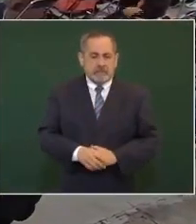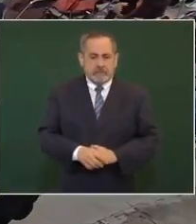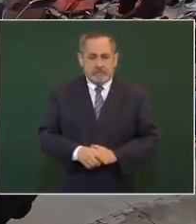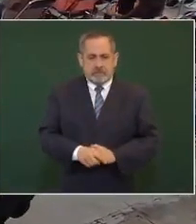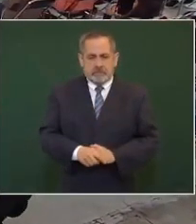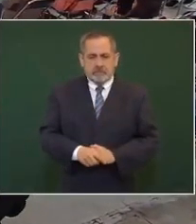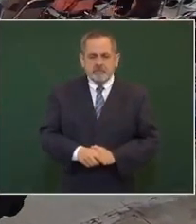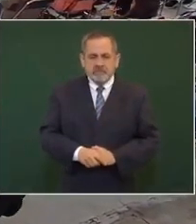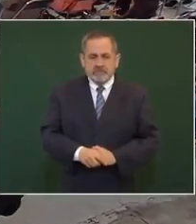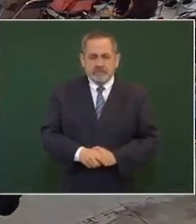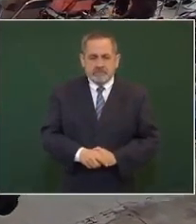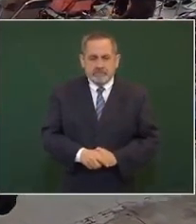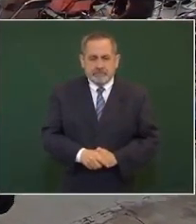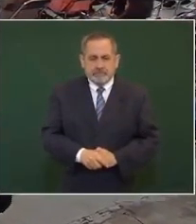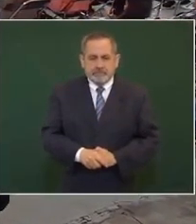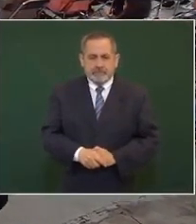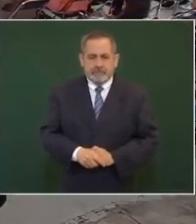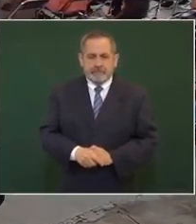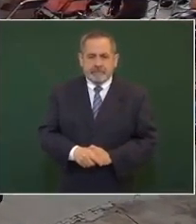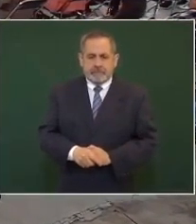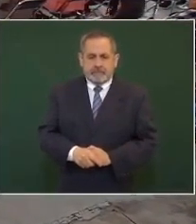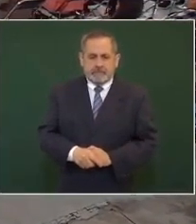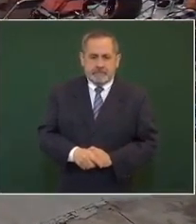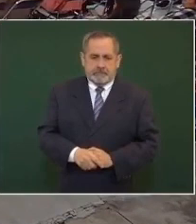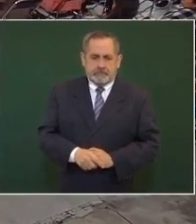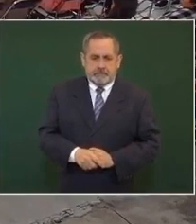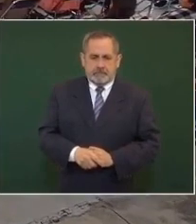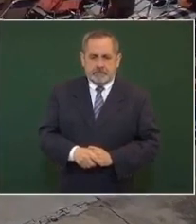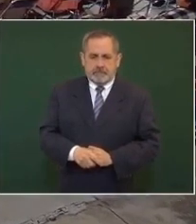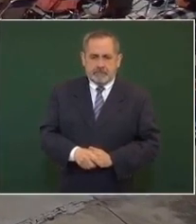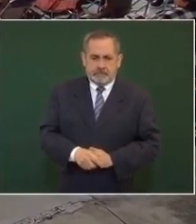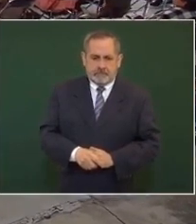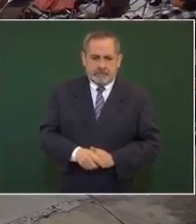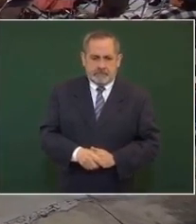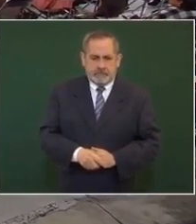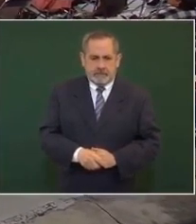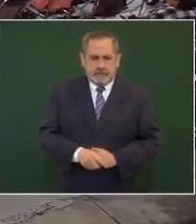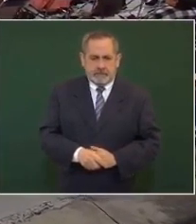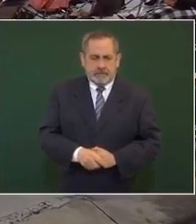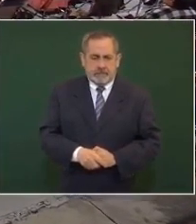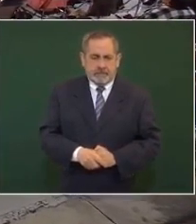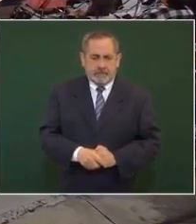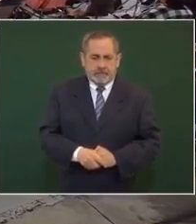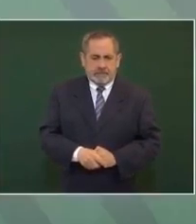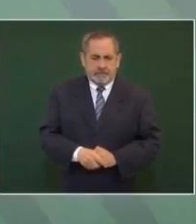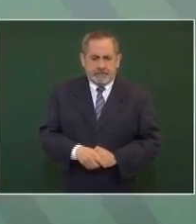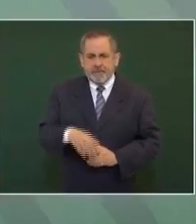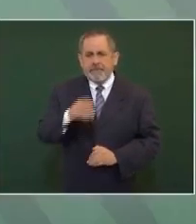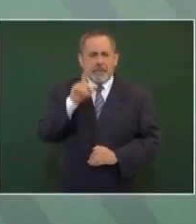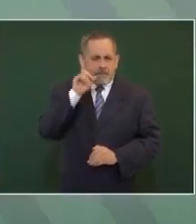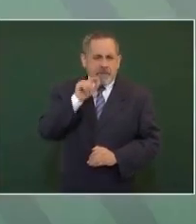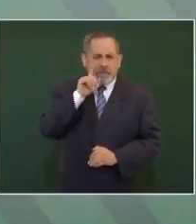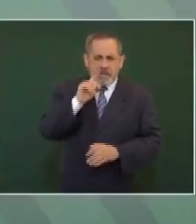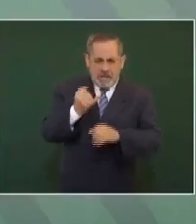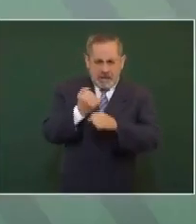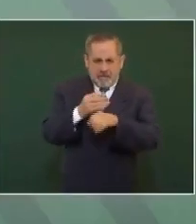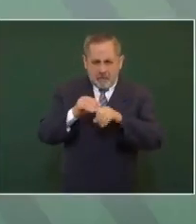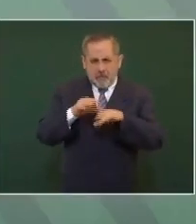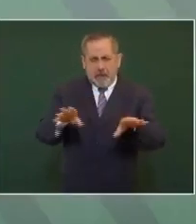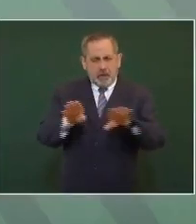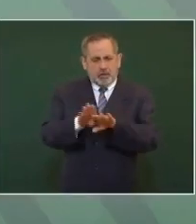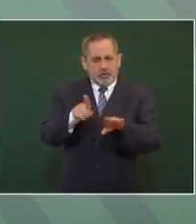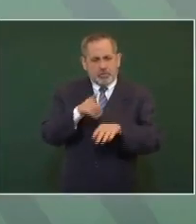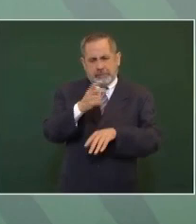si las salvaguardas están bien puestas, serían suficientes. Lo que necesitamos es que se apliquen. O sea, lo que necesitamos es que la protección de